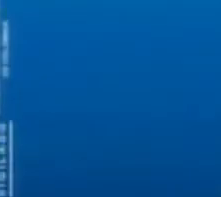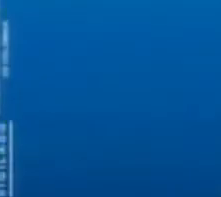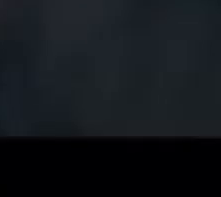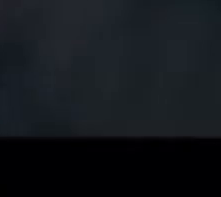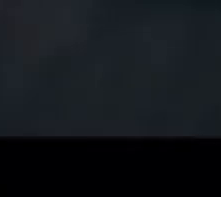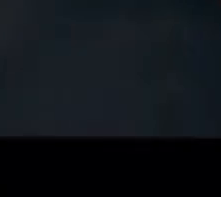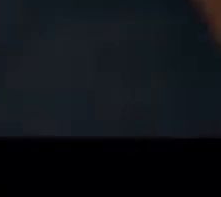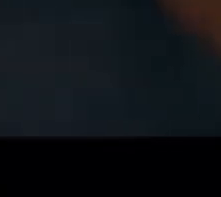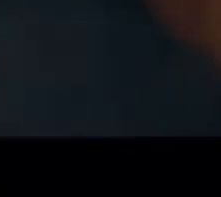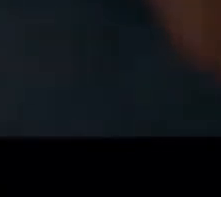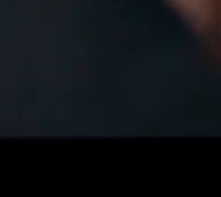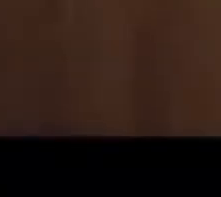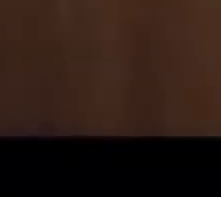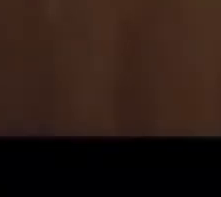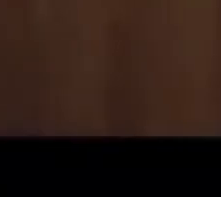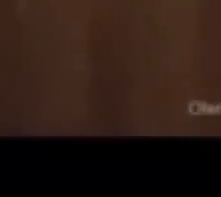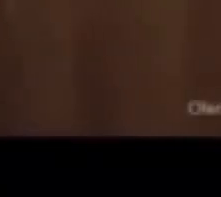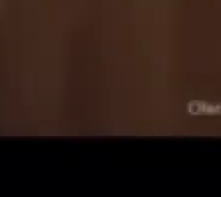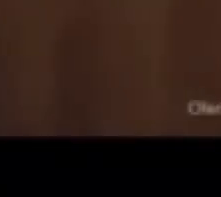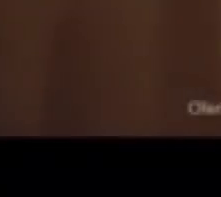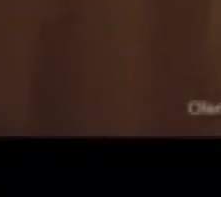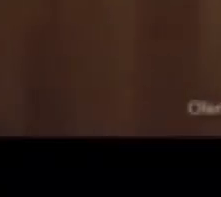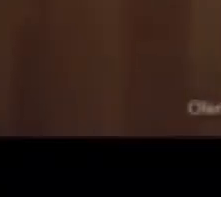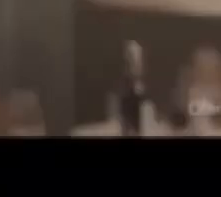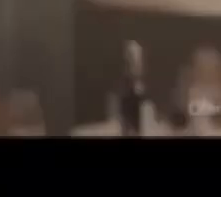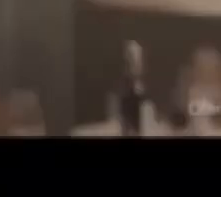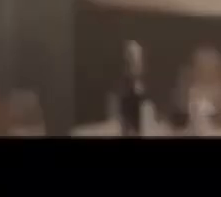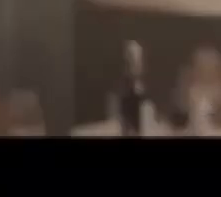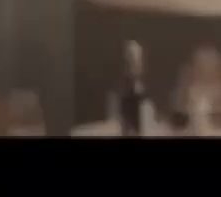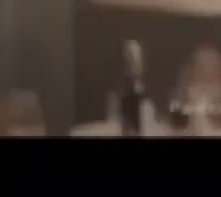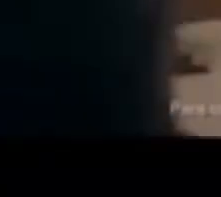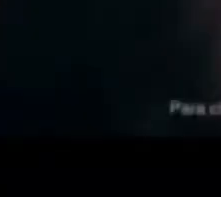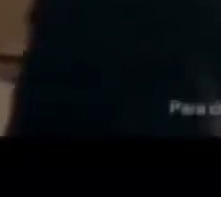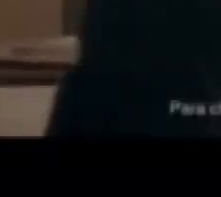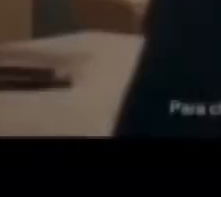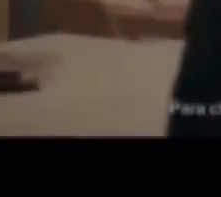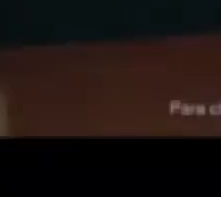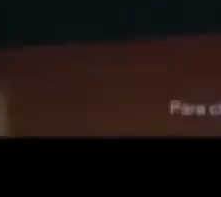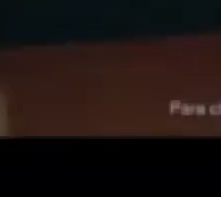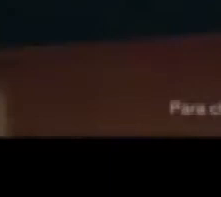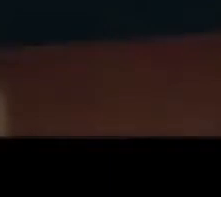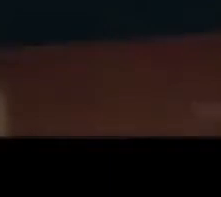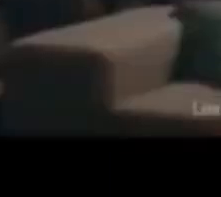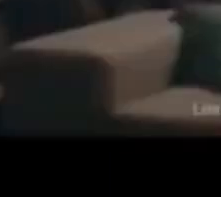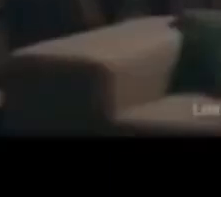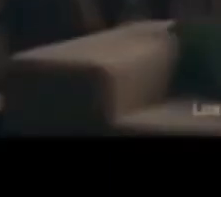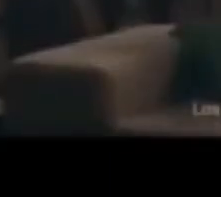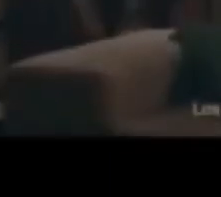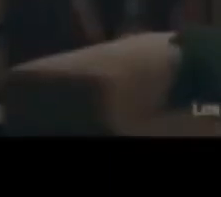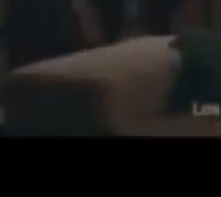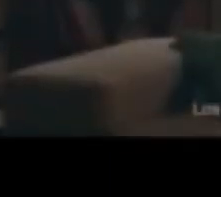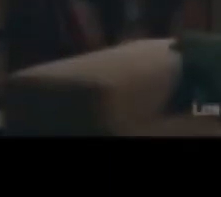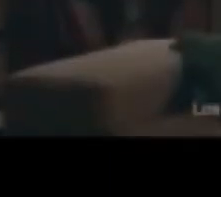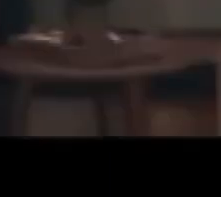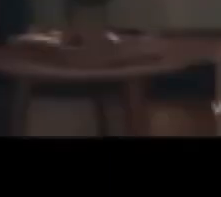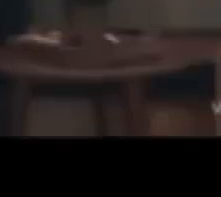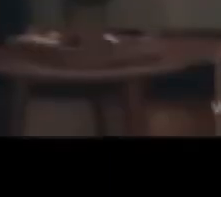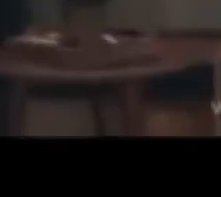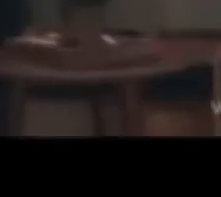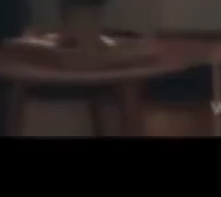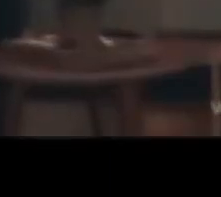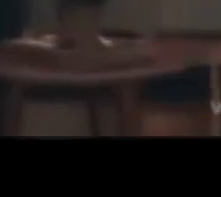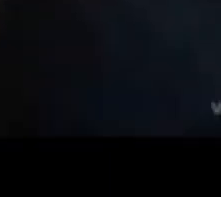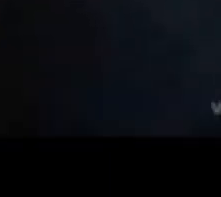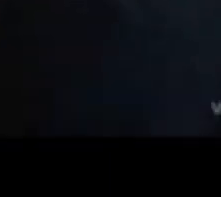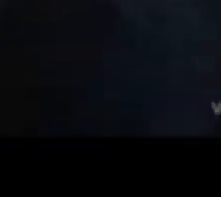vuelva a usar. Amantes de la televisión, llega la Navidad, ese momento mágico donde lo bueno se